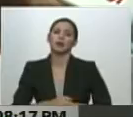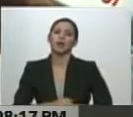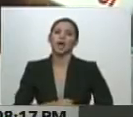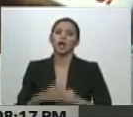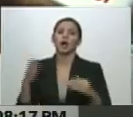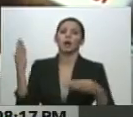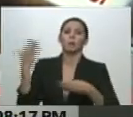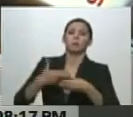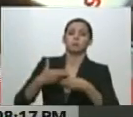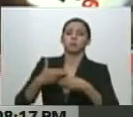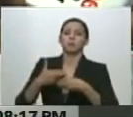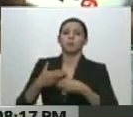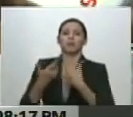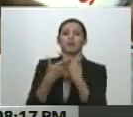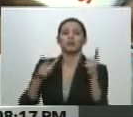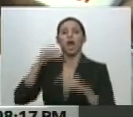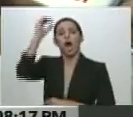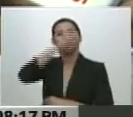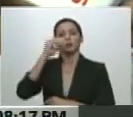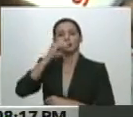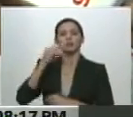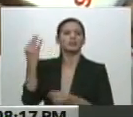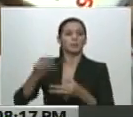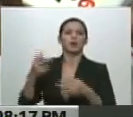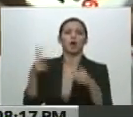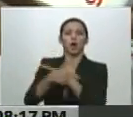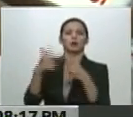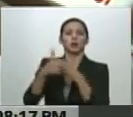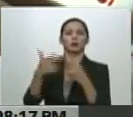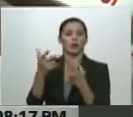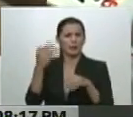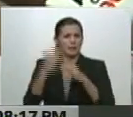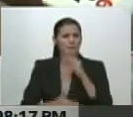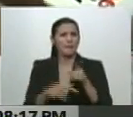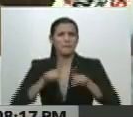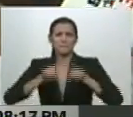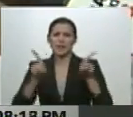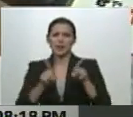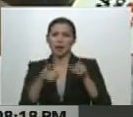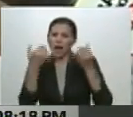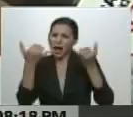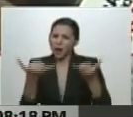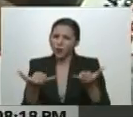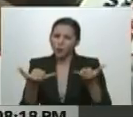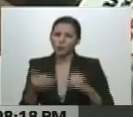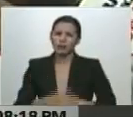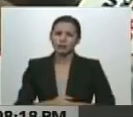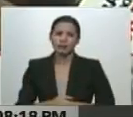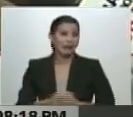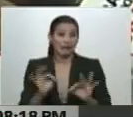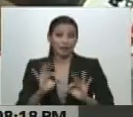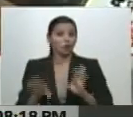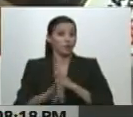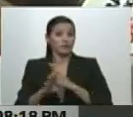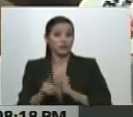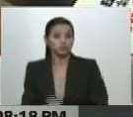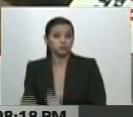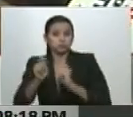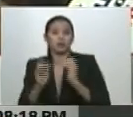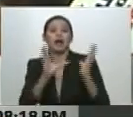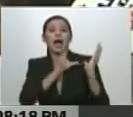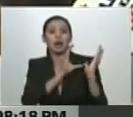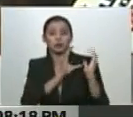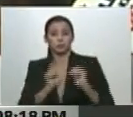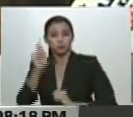en Venezuela, y el primer manifiesto que haces en público, sin haber asumido el cargo que ostentas, que es